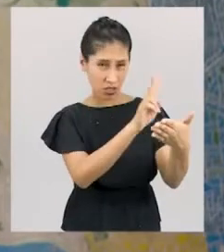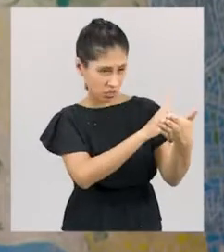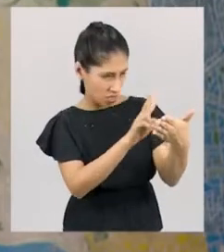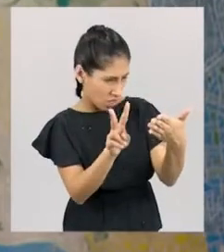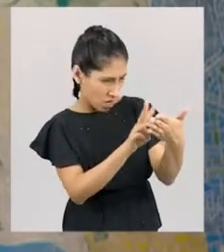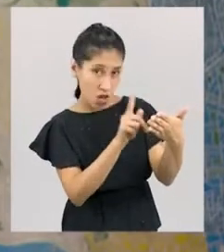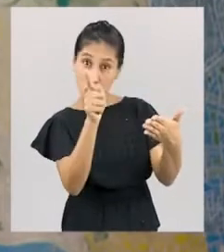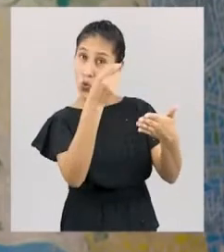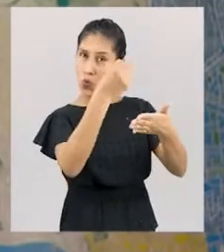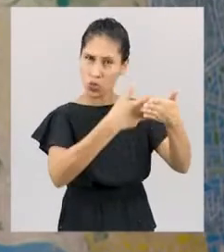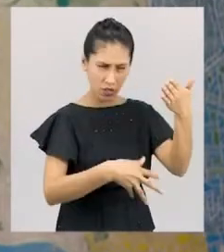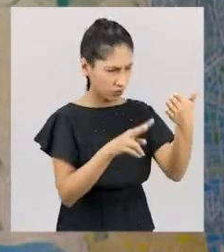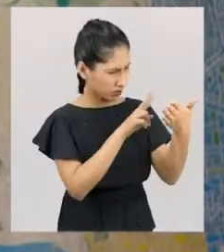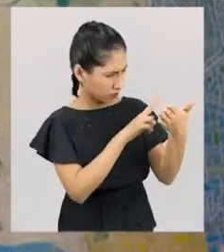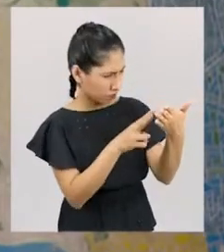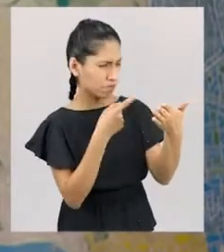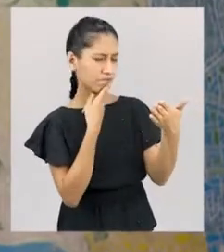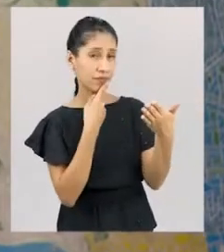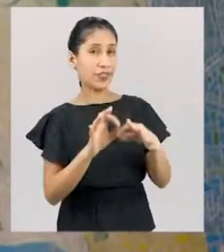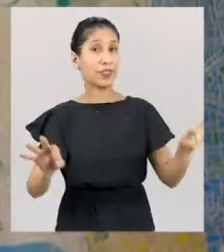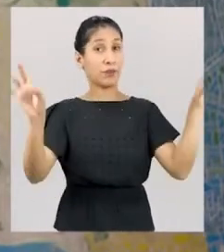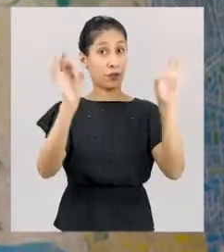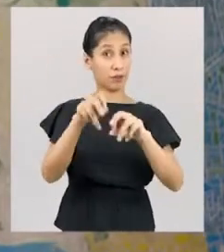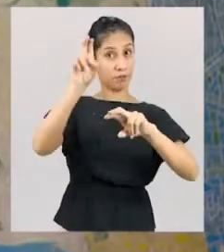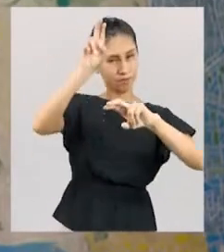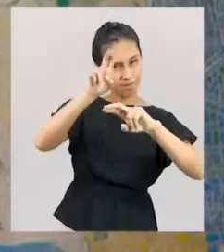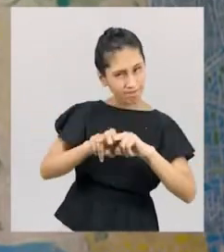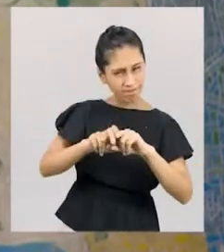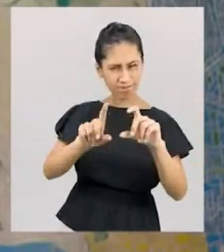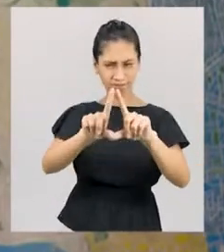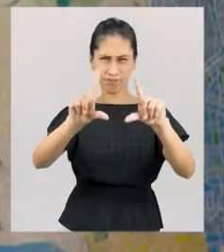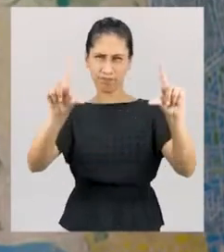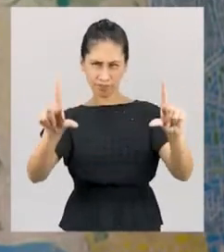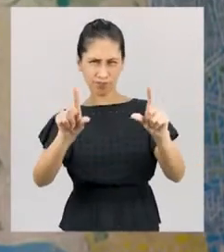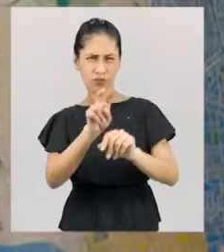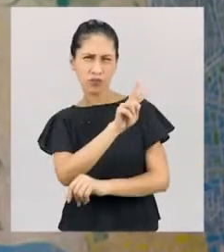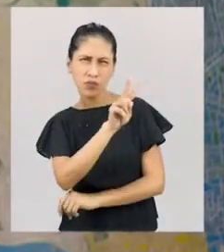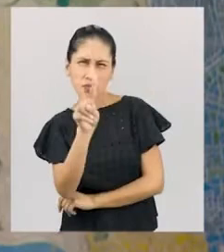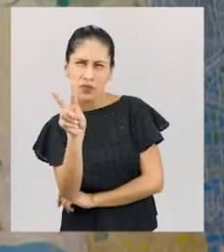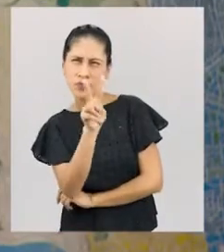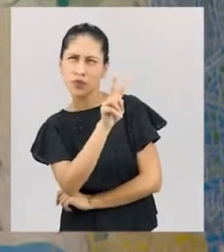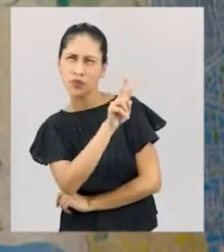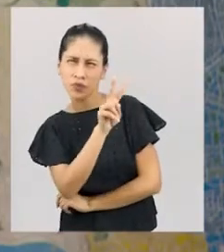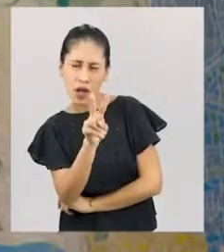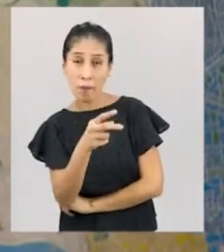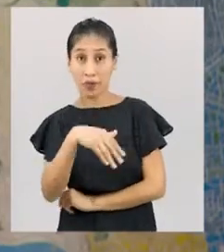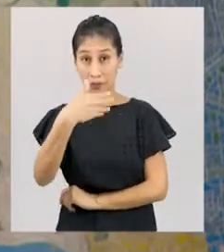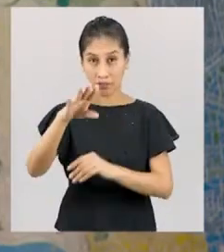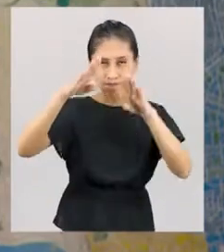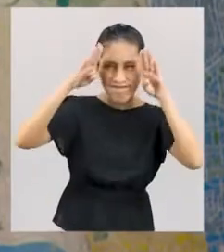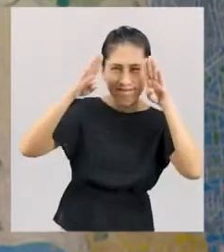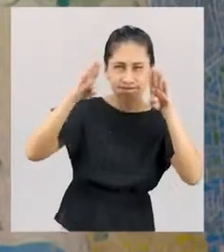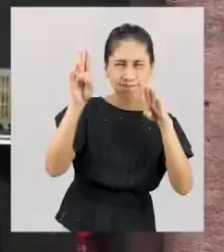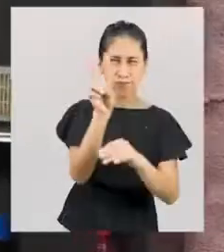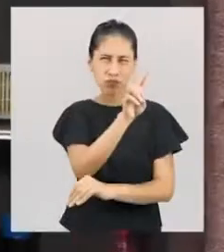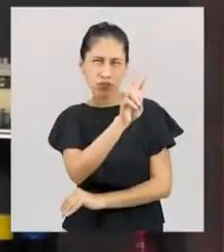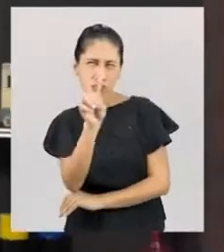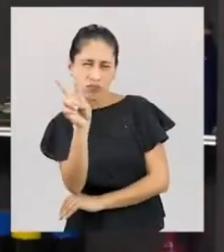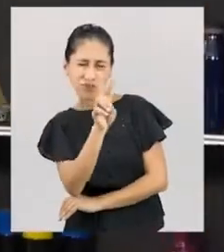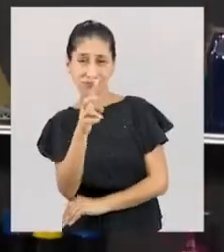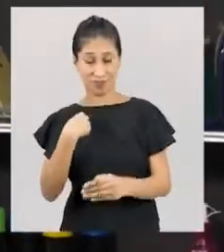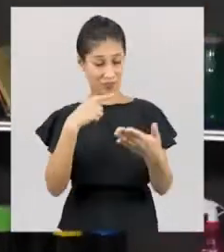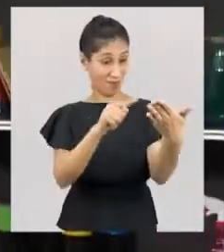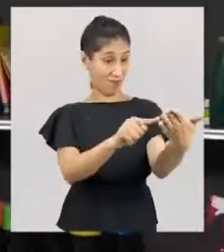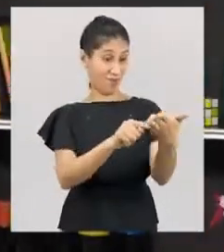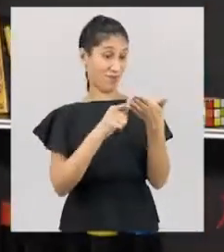texto, no olviden de sentirse cómodos y estar lo más tranquilos posible para concentrar toda su atención en la lectura.